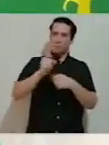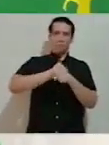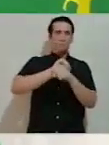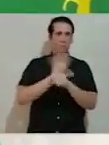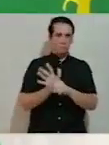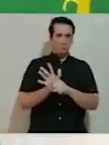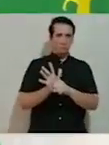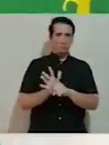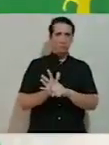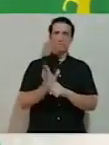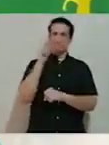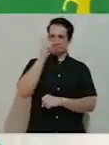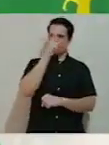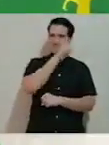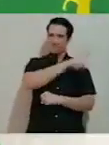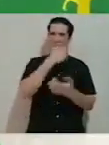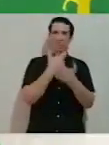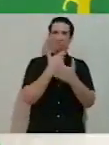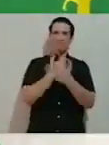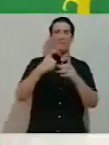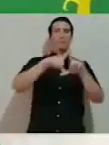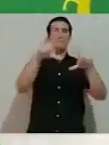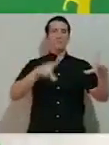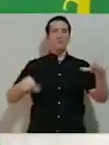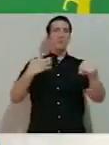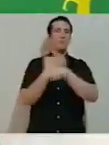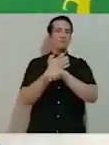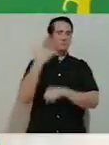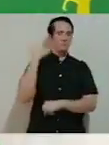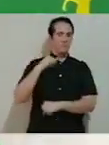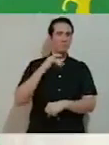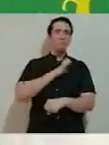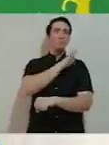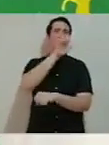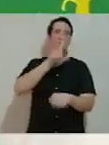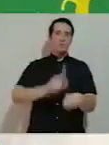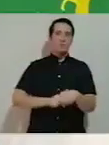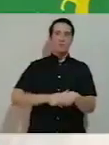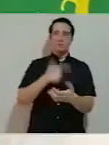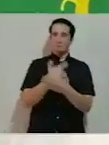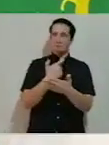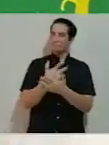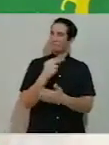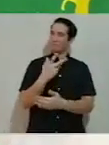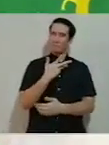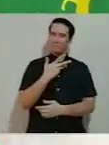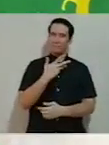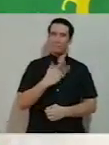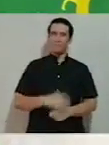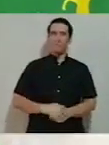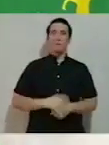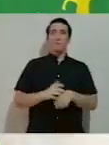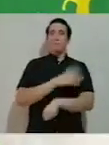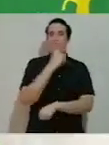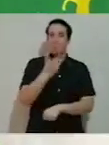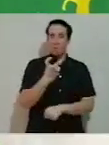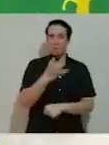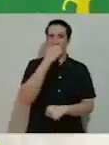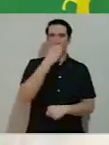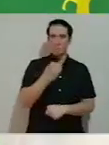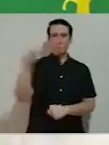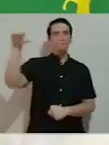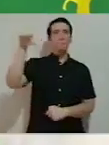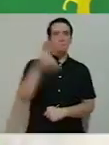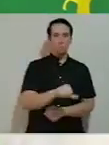La contingencia por el coronavirus está pegándole fuerte a la economía nacional, estatal y especialmente a los bolsillos de quienes menos tienen. Por eso,